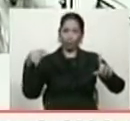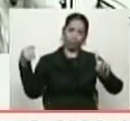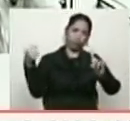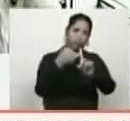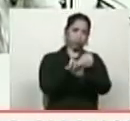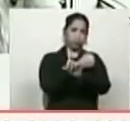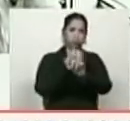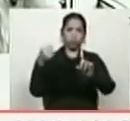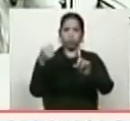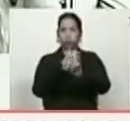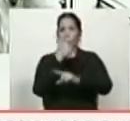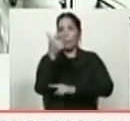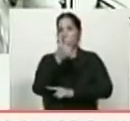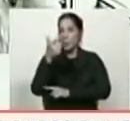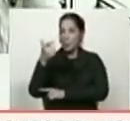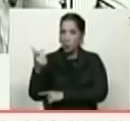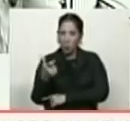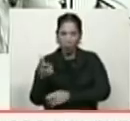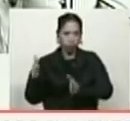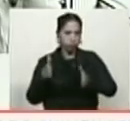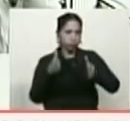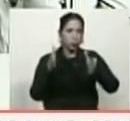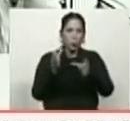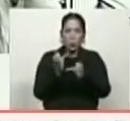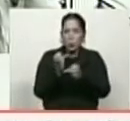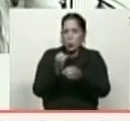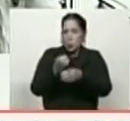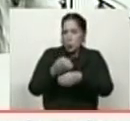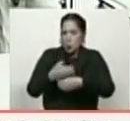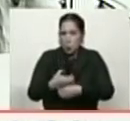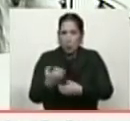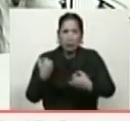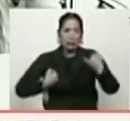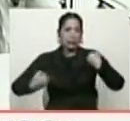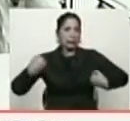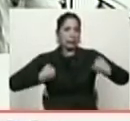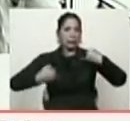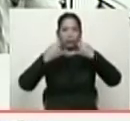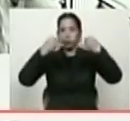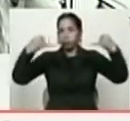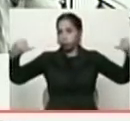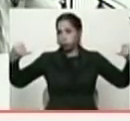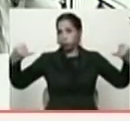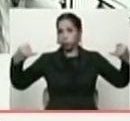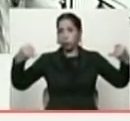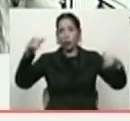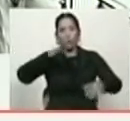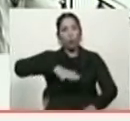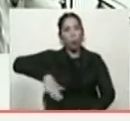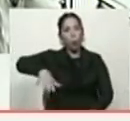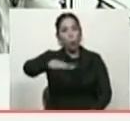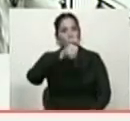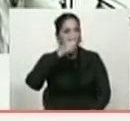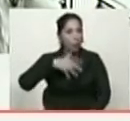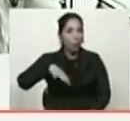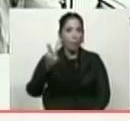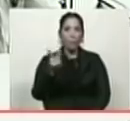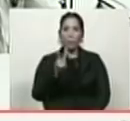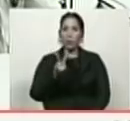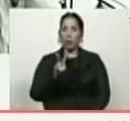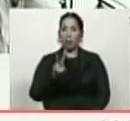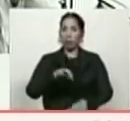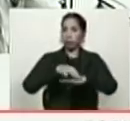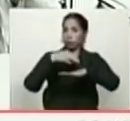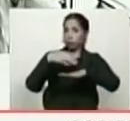buscaba por la vía de la supresión de la energía eléctrica a toda la población venezolana, dejar sin salud,